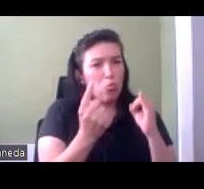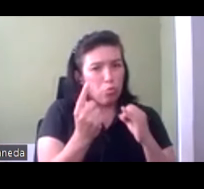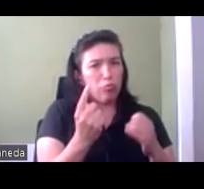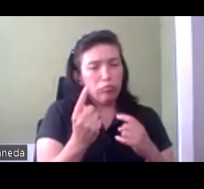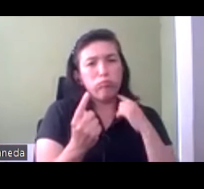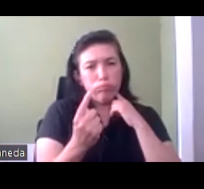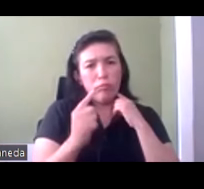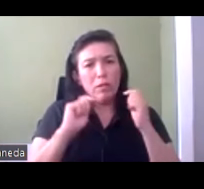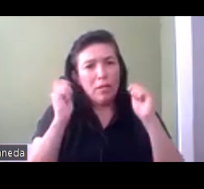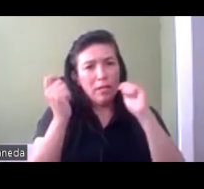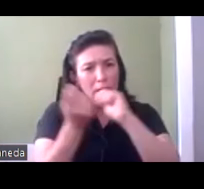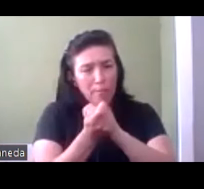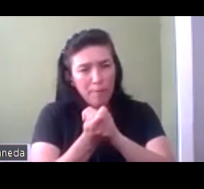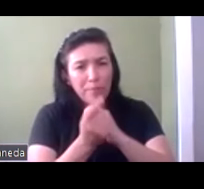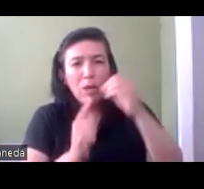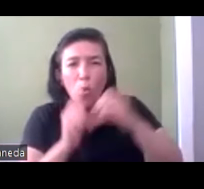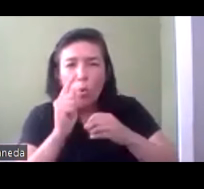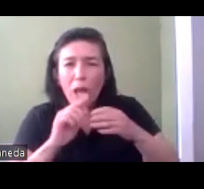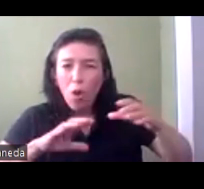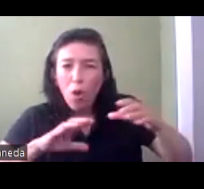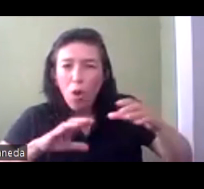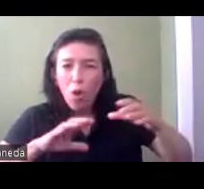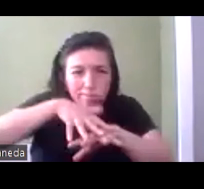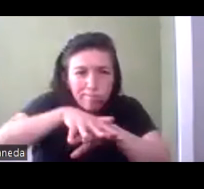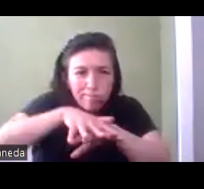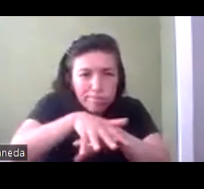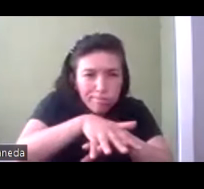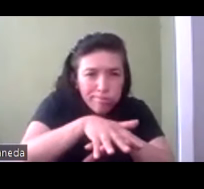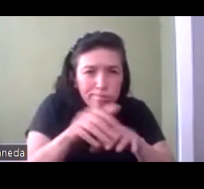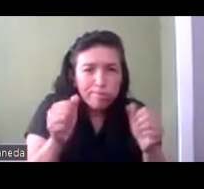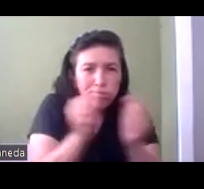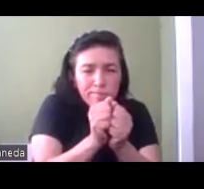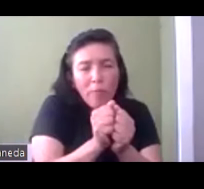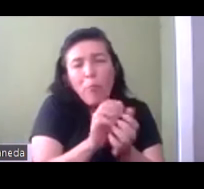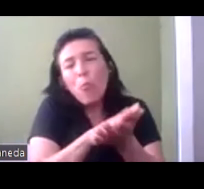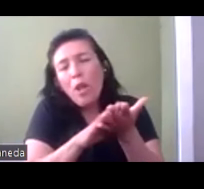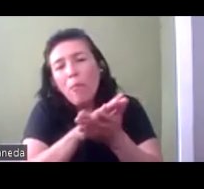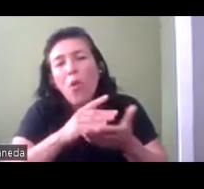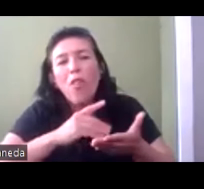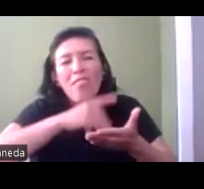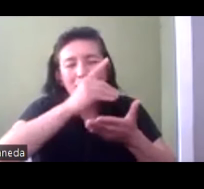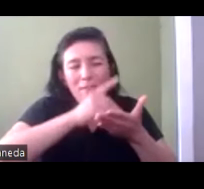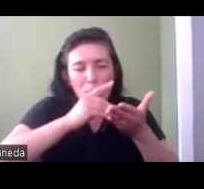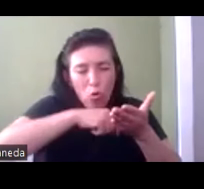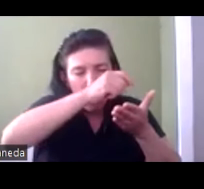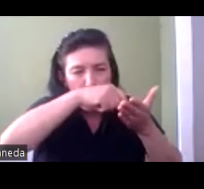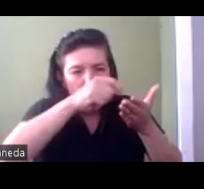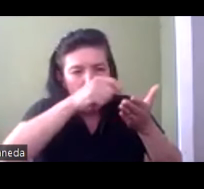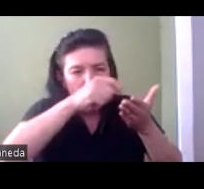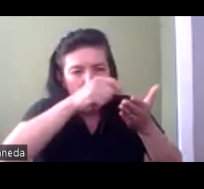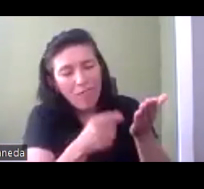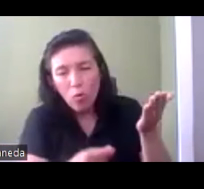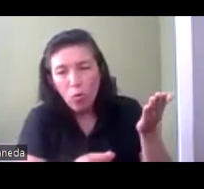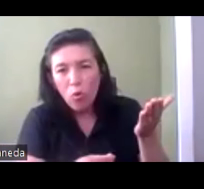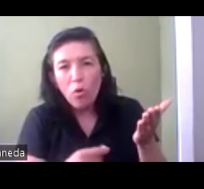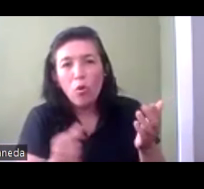diversidad de motivos y de patrones que se integran, conviven los patrones locales con